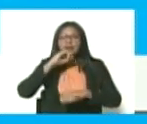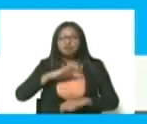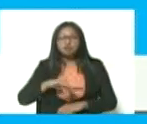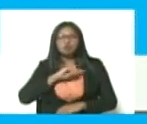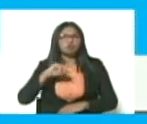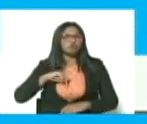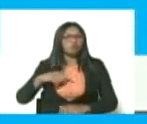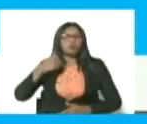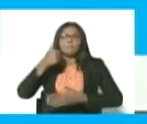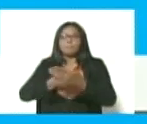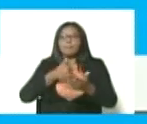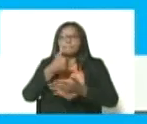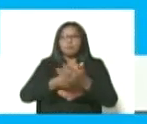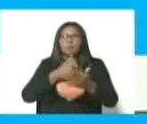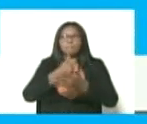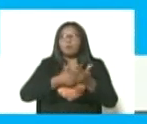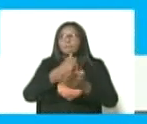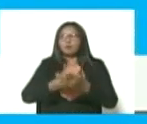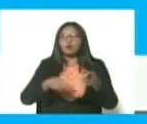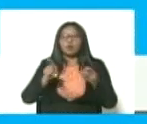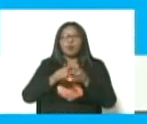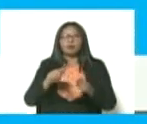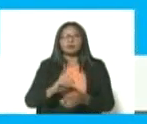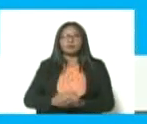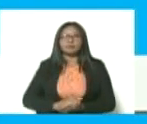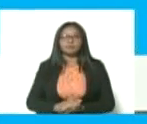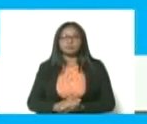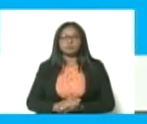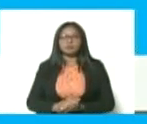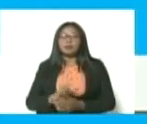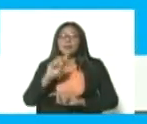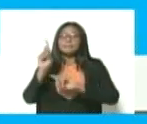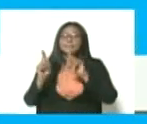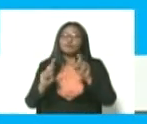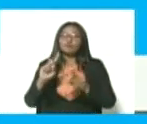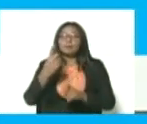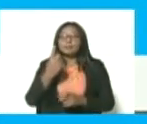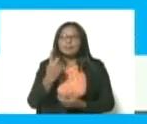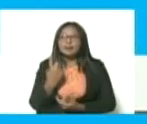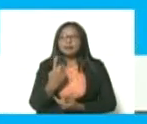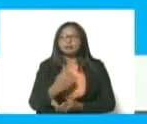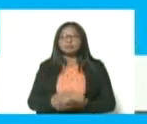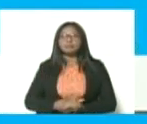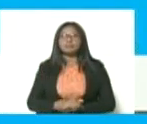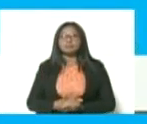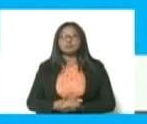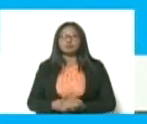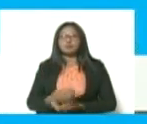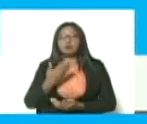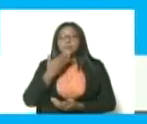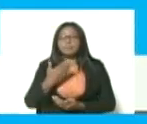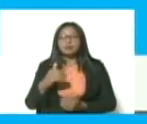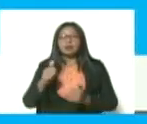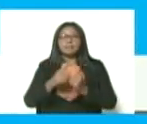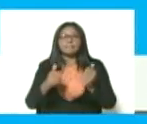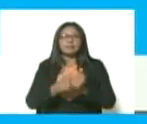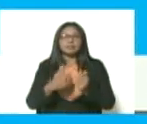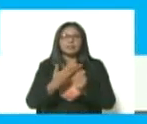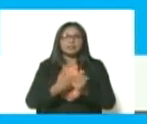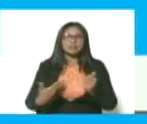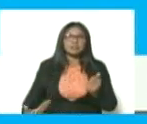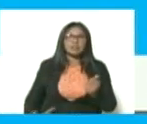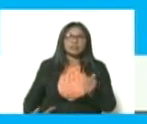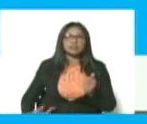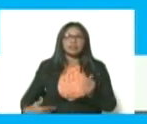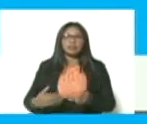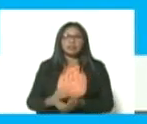Prevalecerá. Tu primera pregunta, el estatuto, bueno, le pido a la vicepresidenta que,